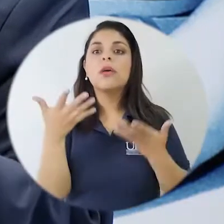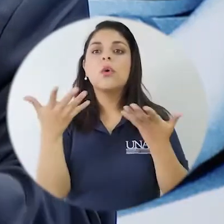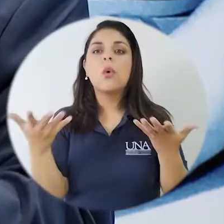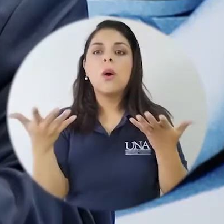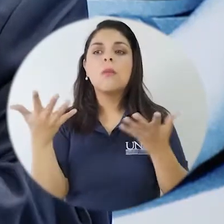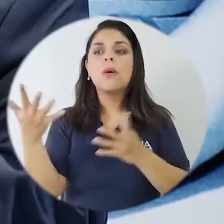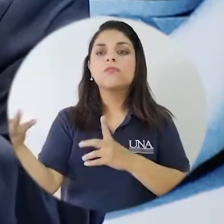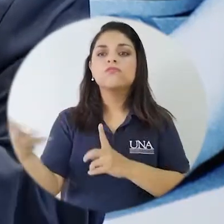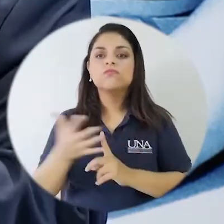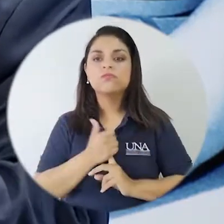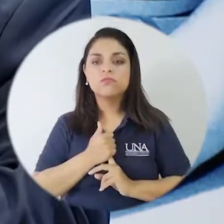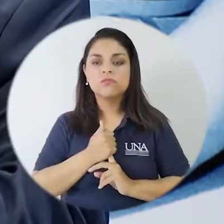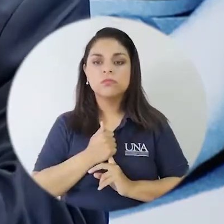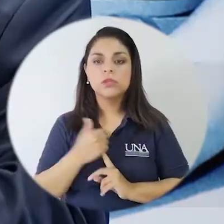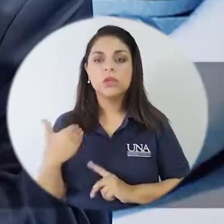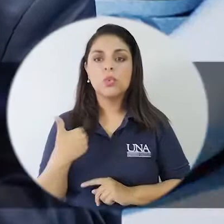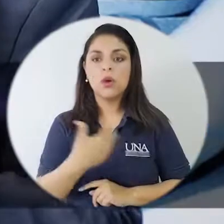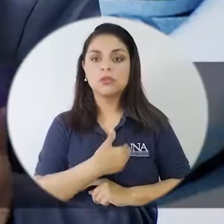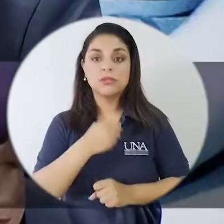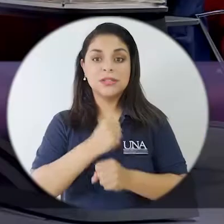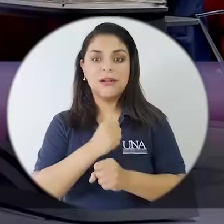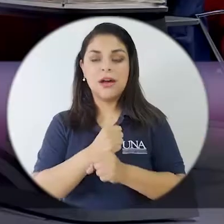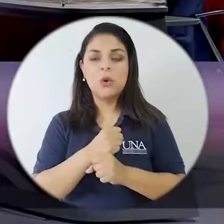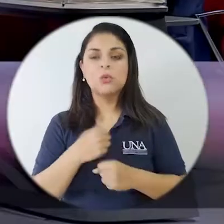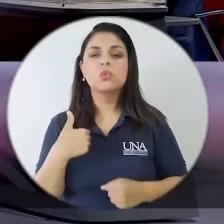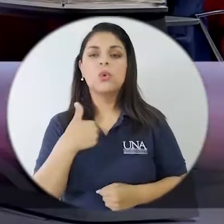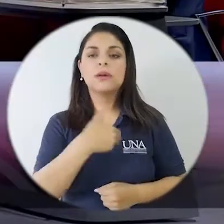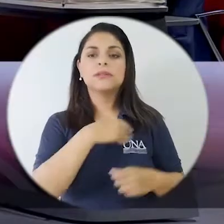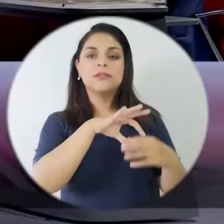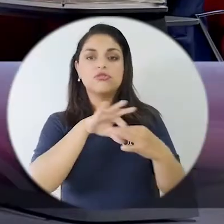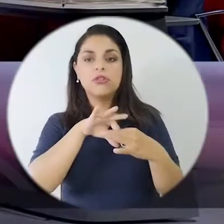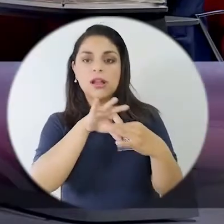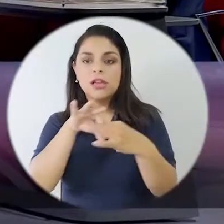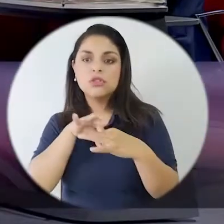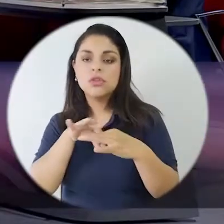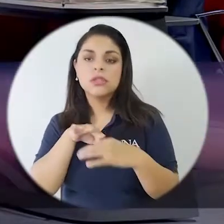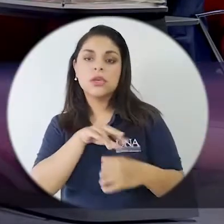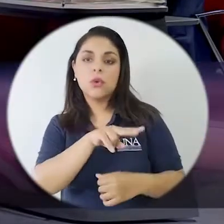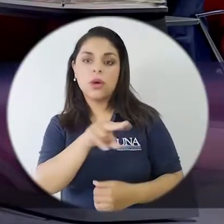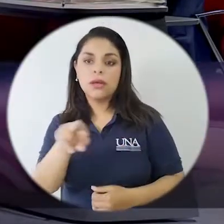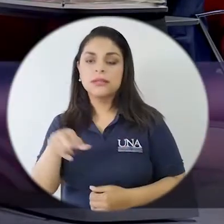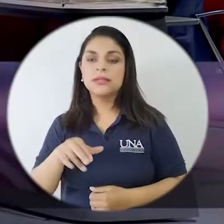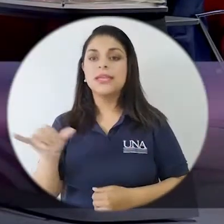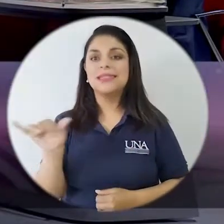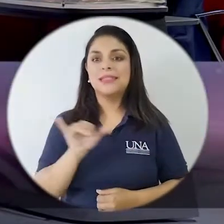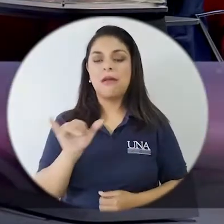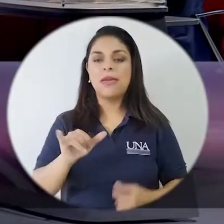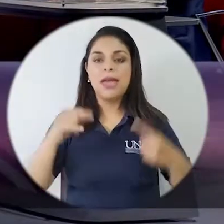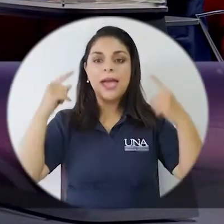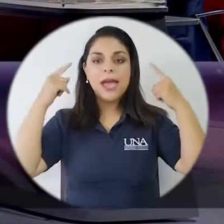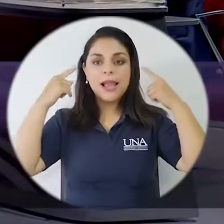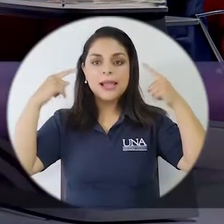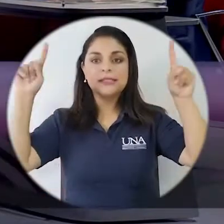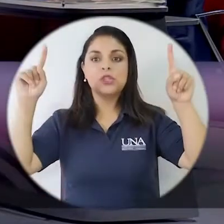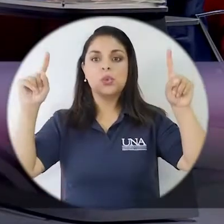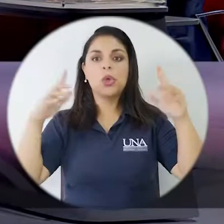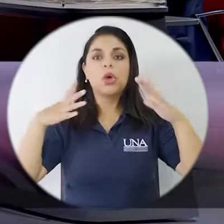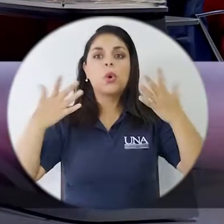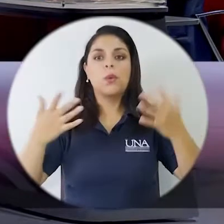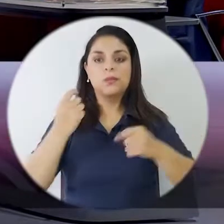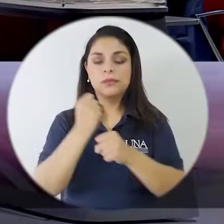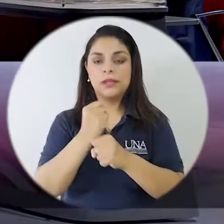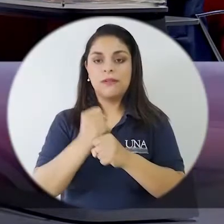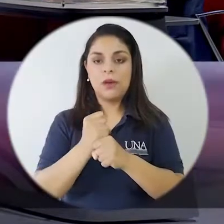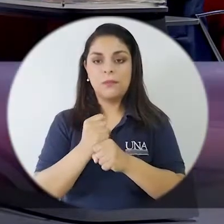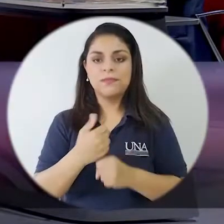nos apropiamos de nuestro trabajo, de nuestras relaciones con nuestros colegas y además del criterio de éxito con el que se